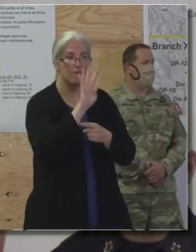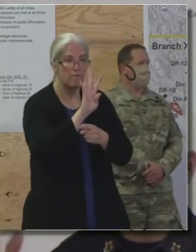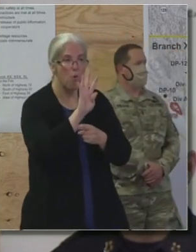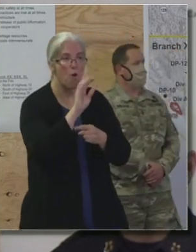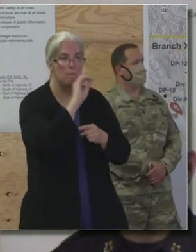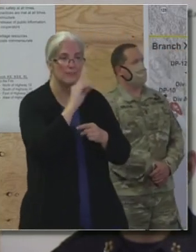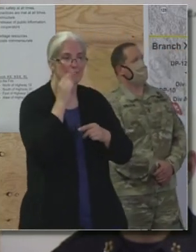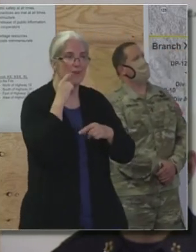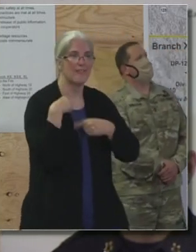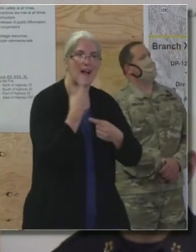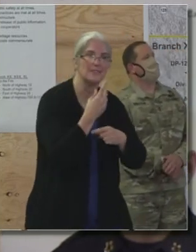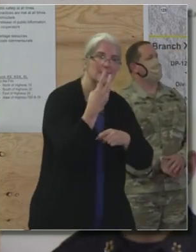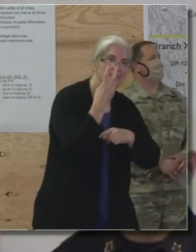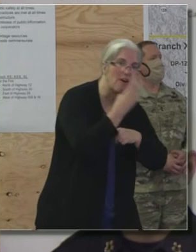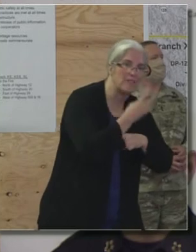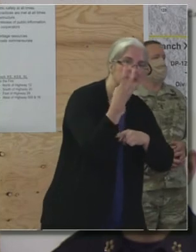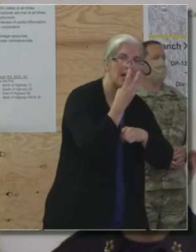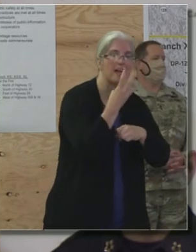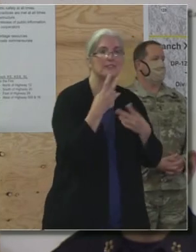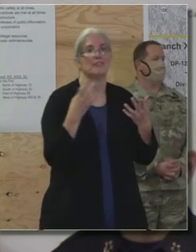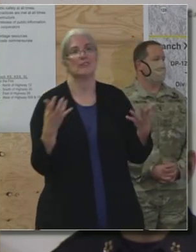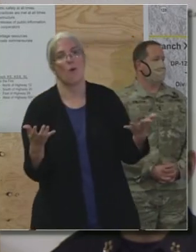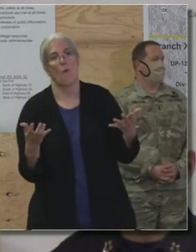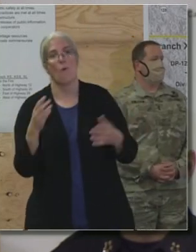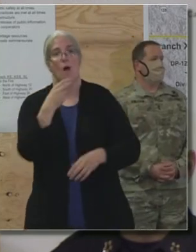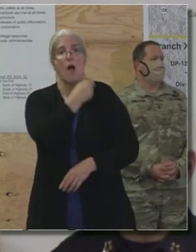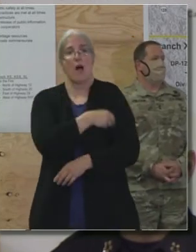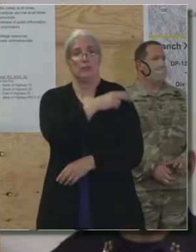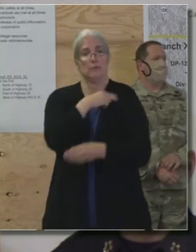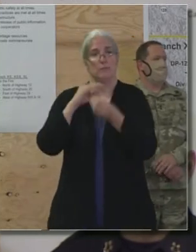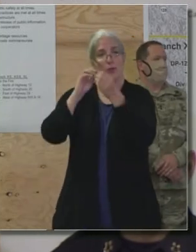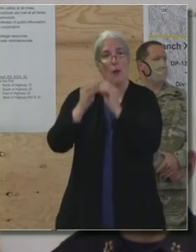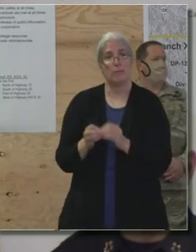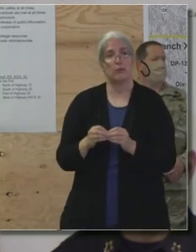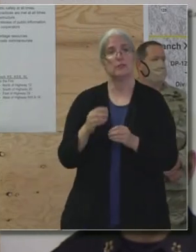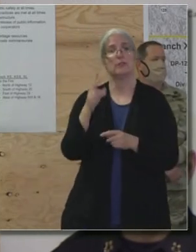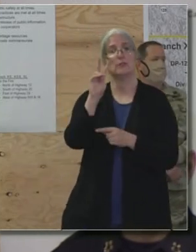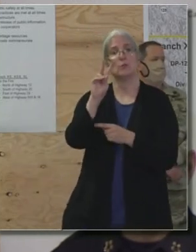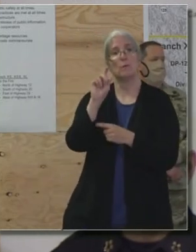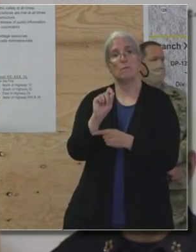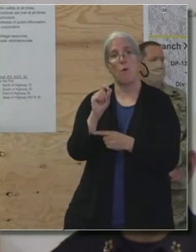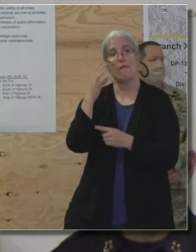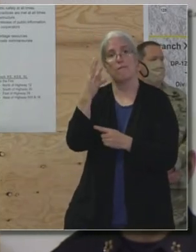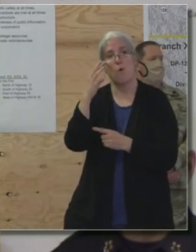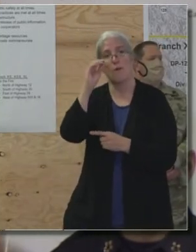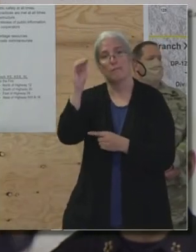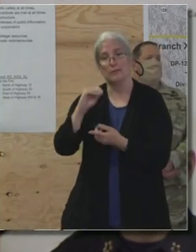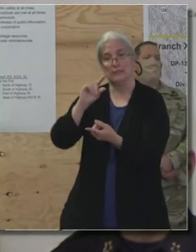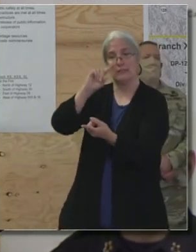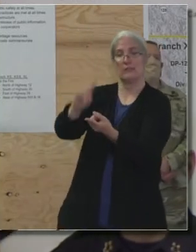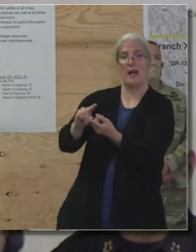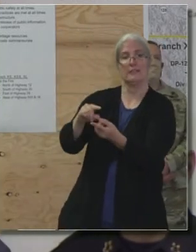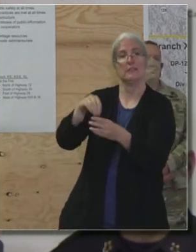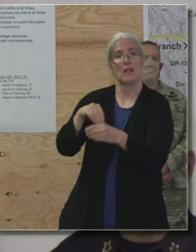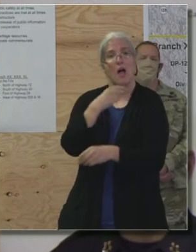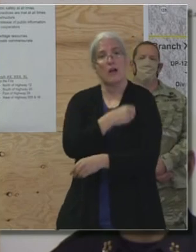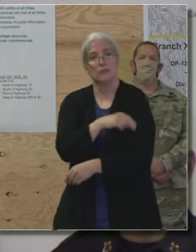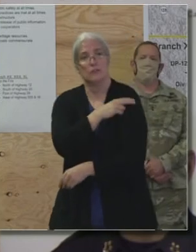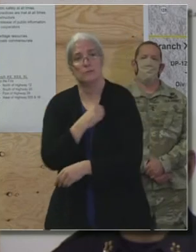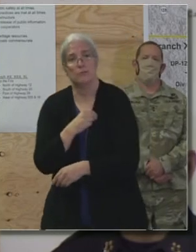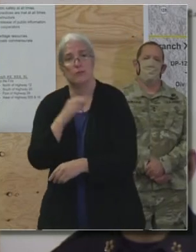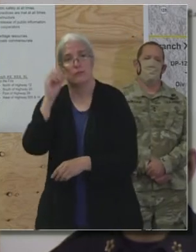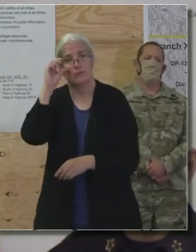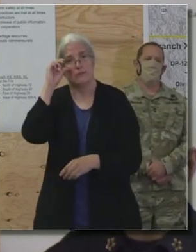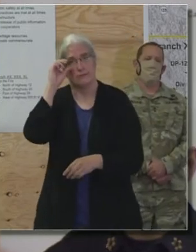baja hoy estamos anunciando baja de 2,4 por ciento un 1,5 por ciento de ingresos a unidades de